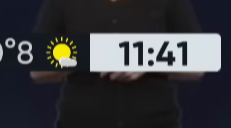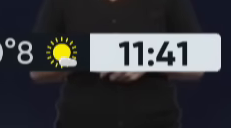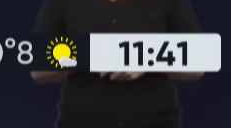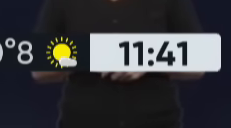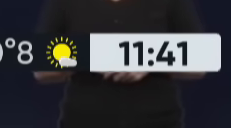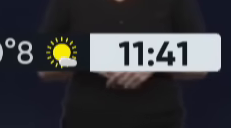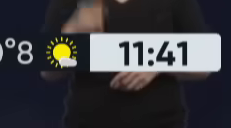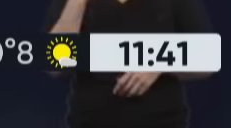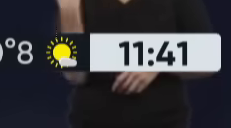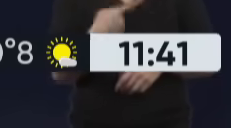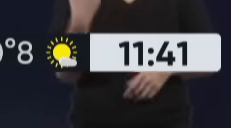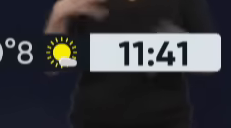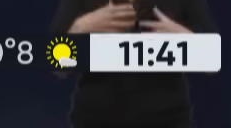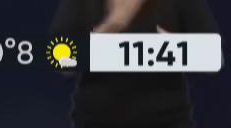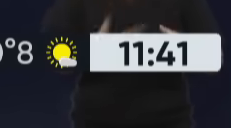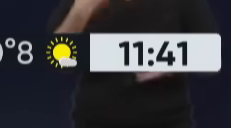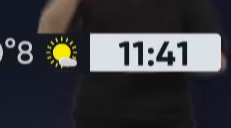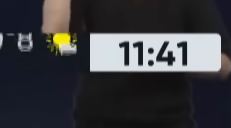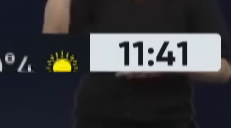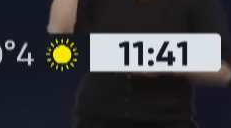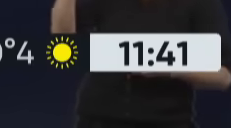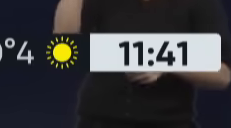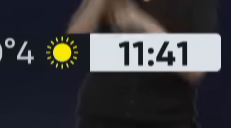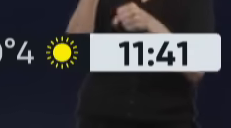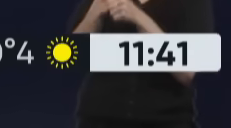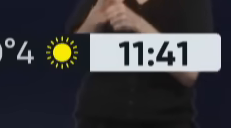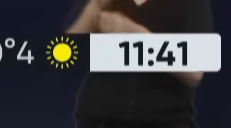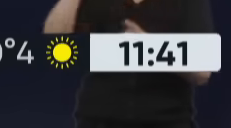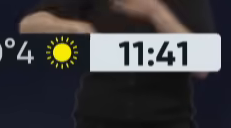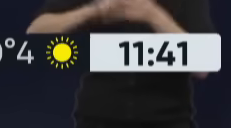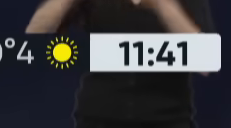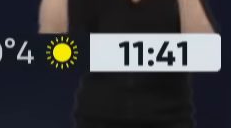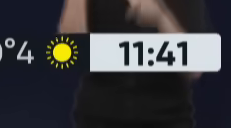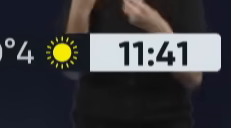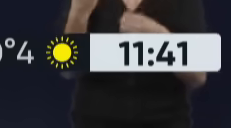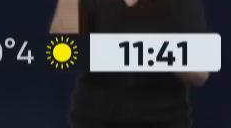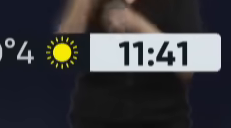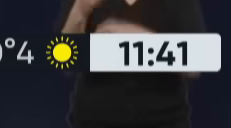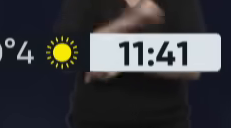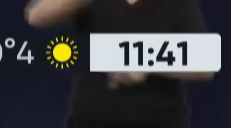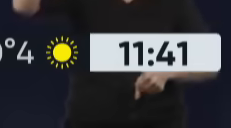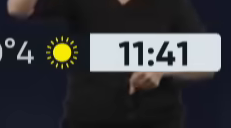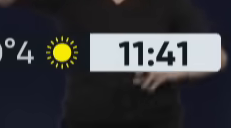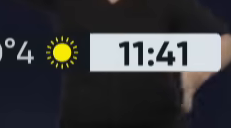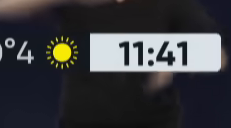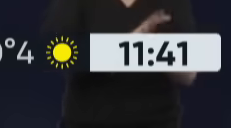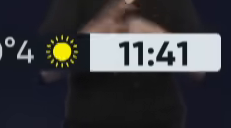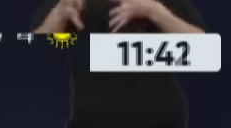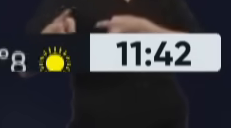o entendíamos que lo primero que había que hacer era terminar con la inflación, que era en algún punto lo que más